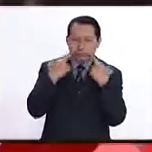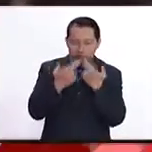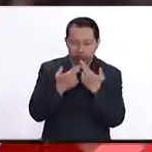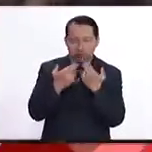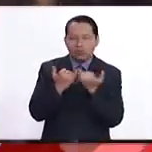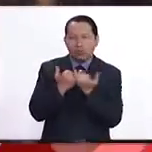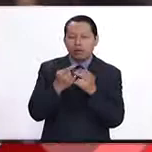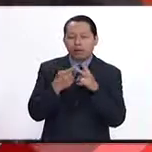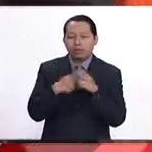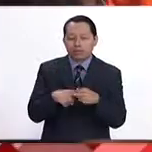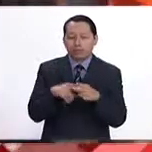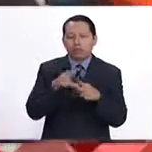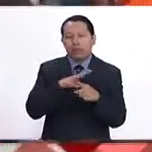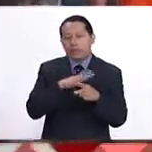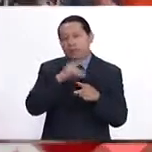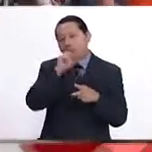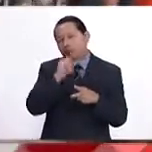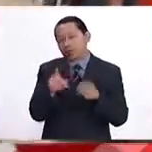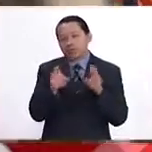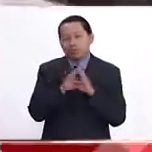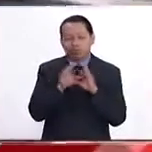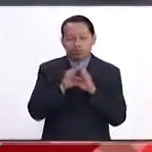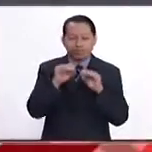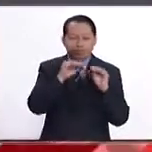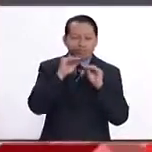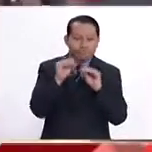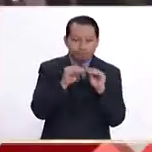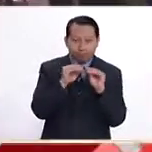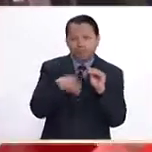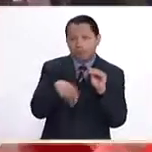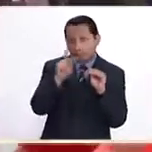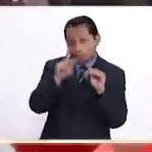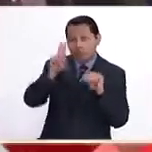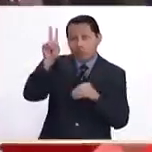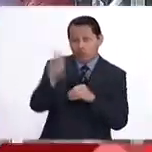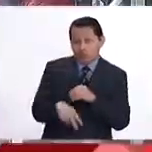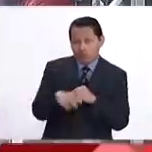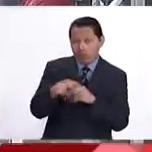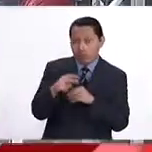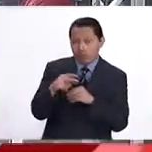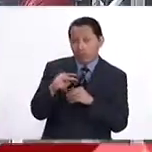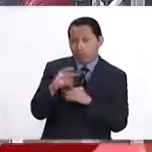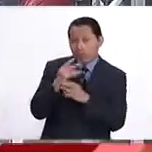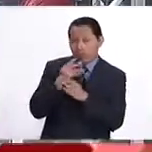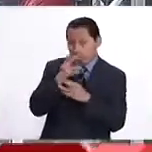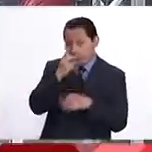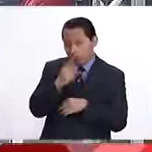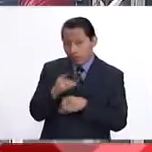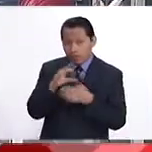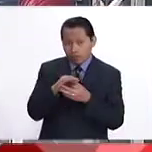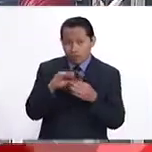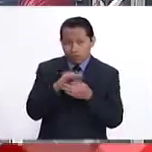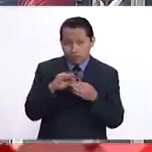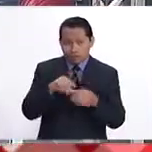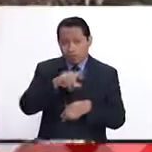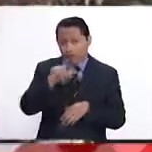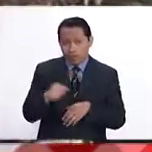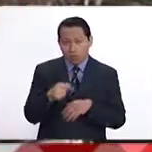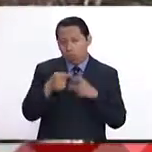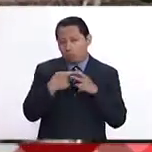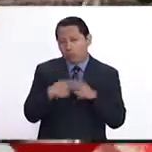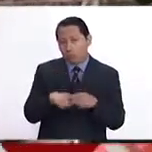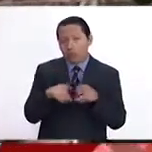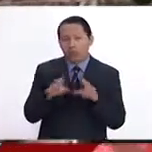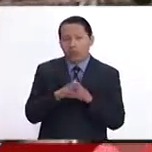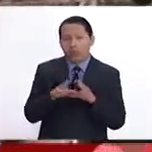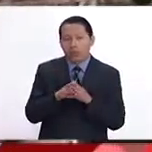la negociación. Pero efectivamente, como dices, inmediatamente después empieza